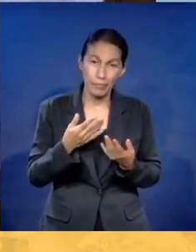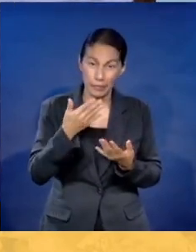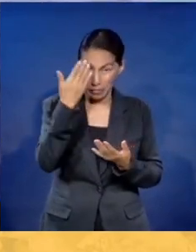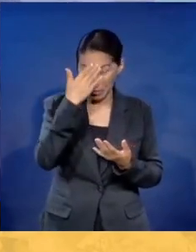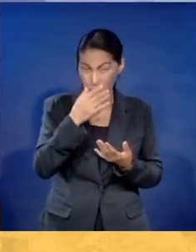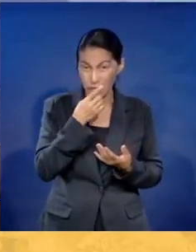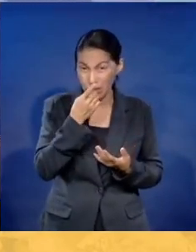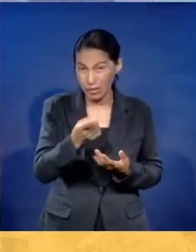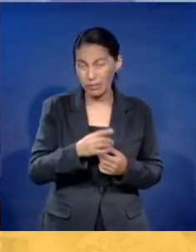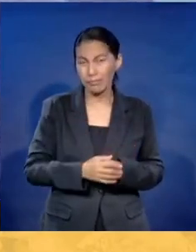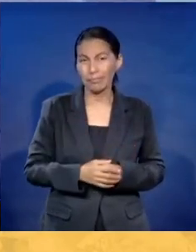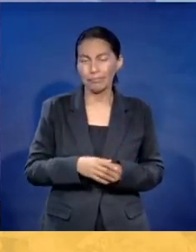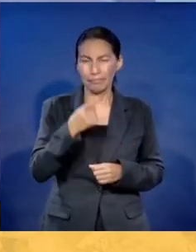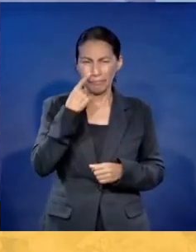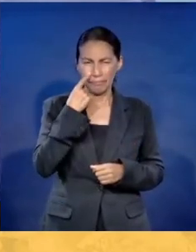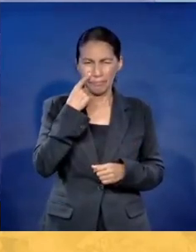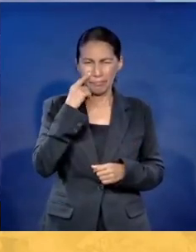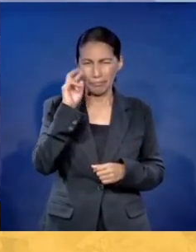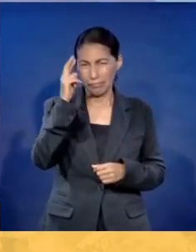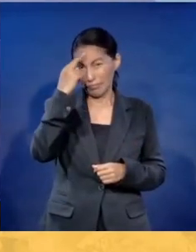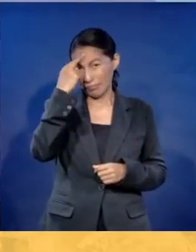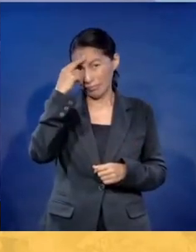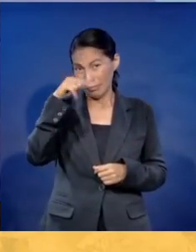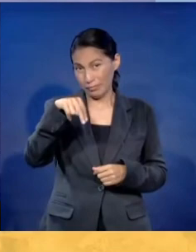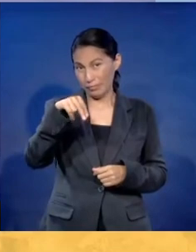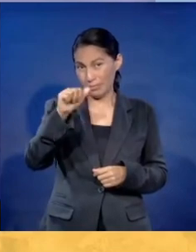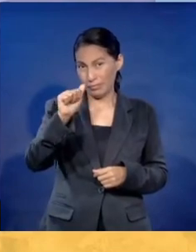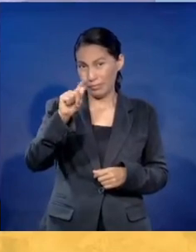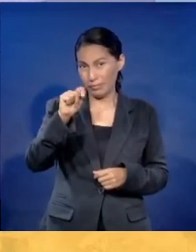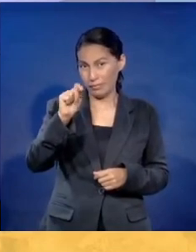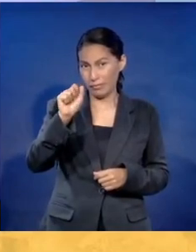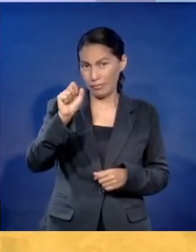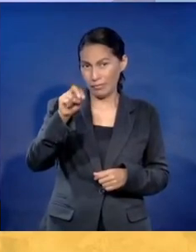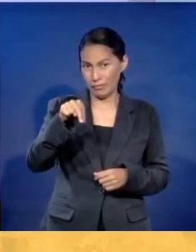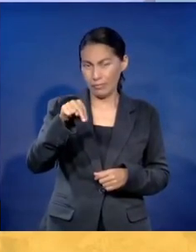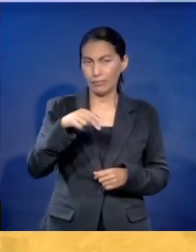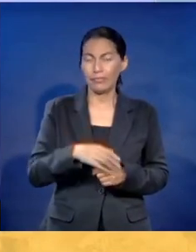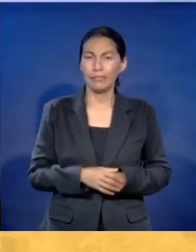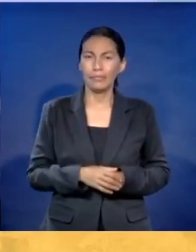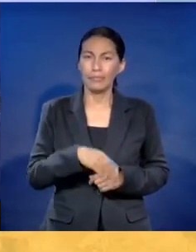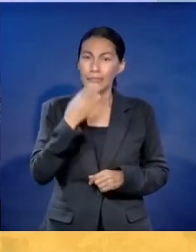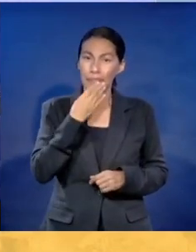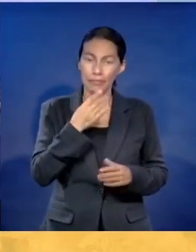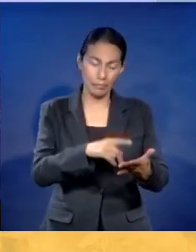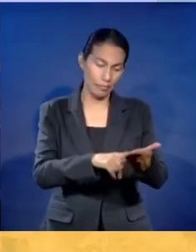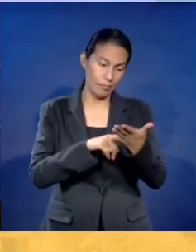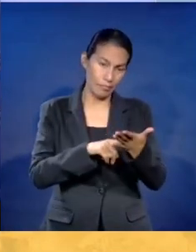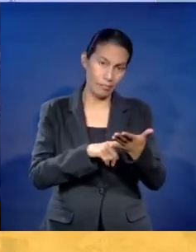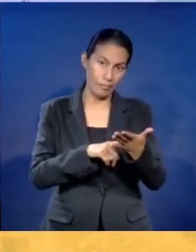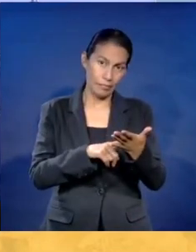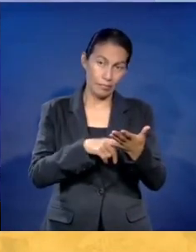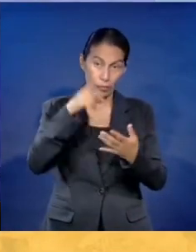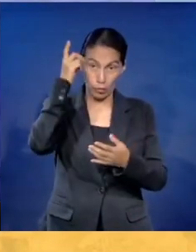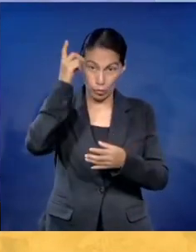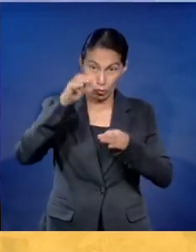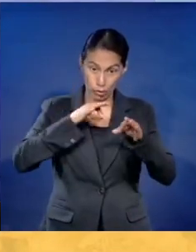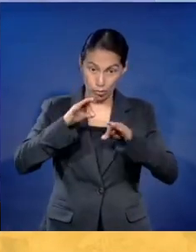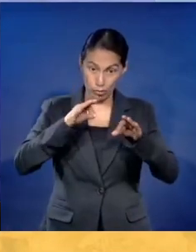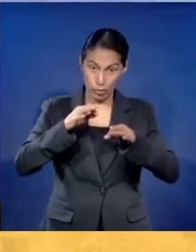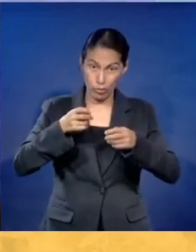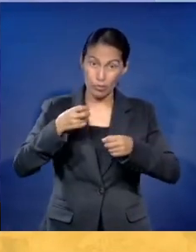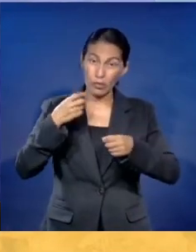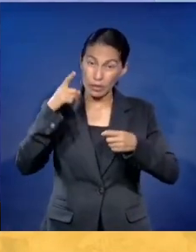anatán natán para mí es un ejemplo bíblico extraordinario Dios le da un trabajo muy duro a natán Dios